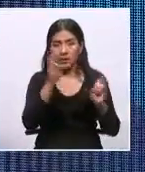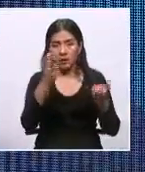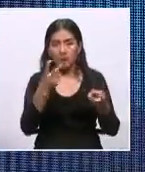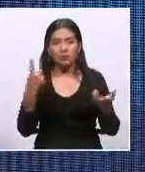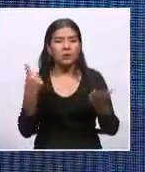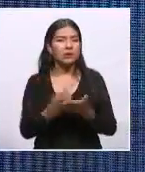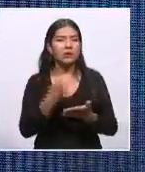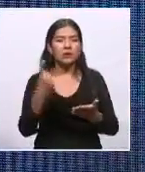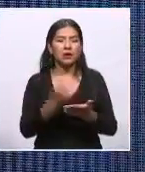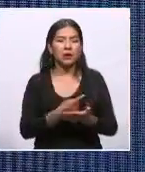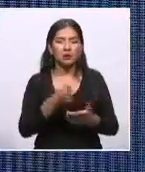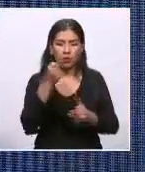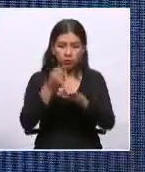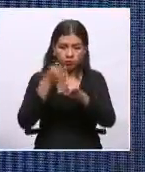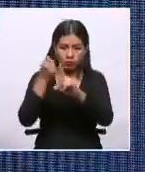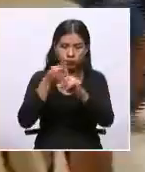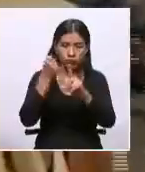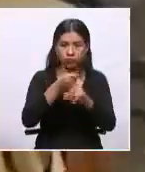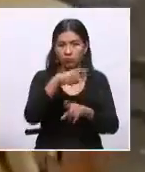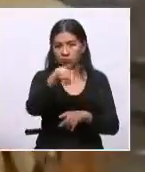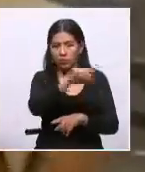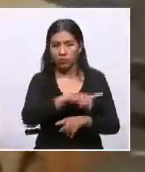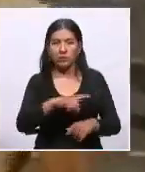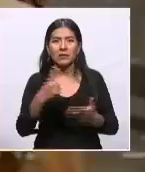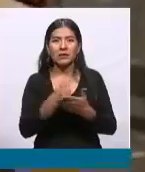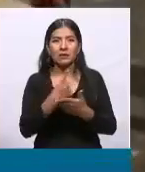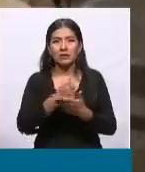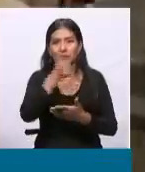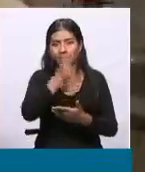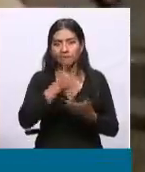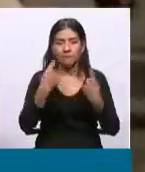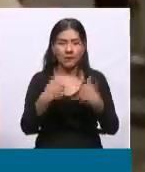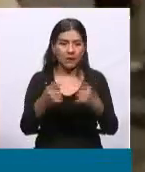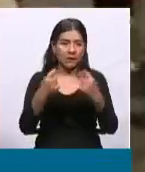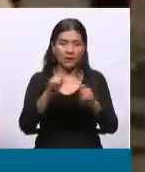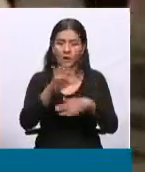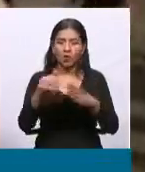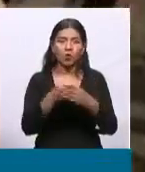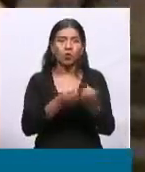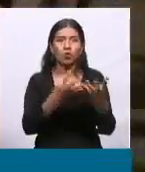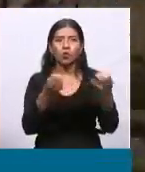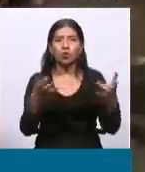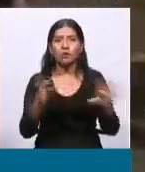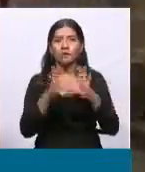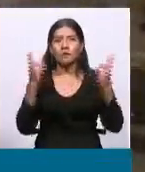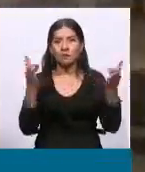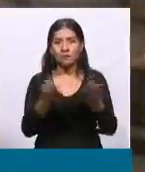siempre ha sido batallador, la resistencia ya de muchas familias que han ido a